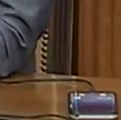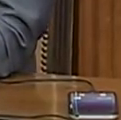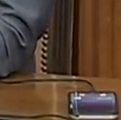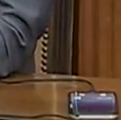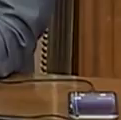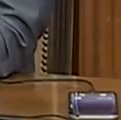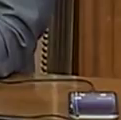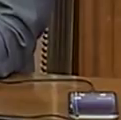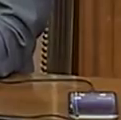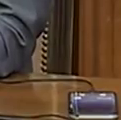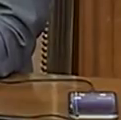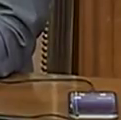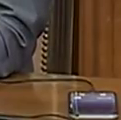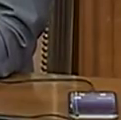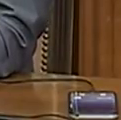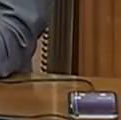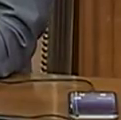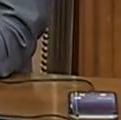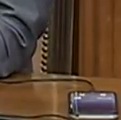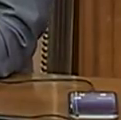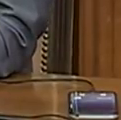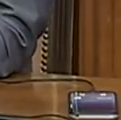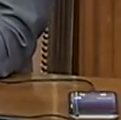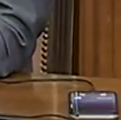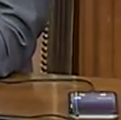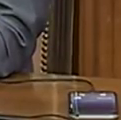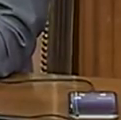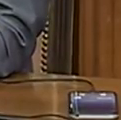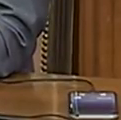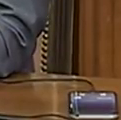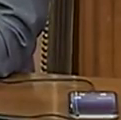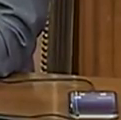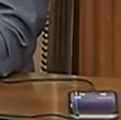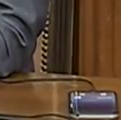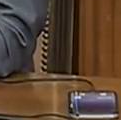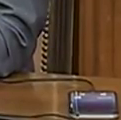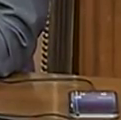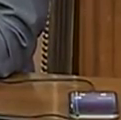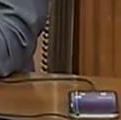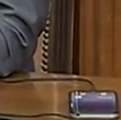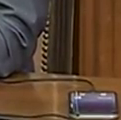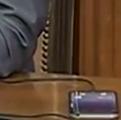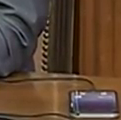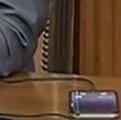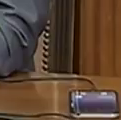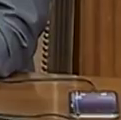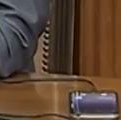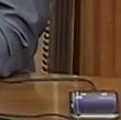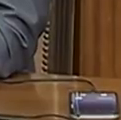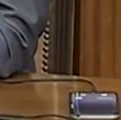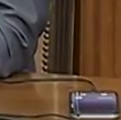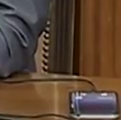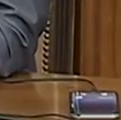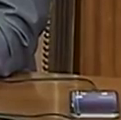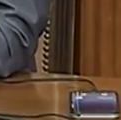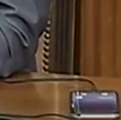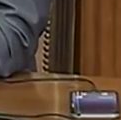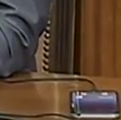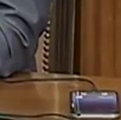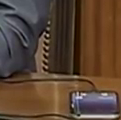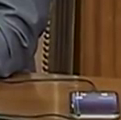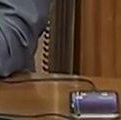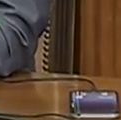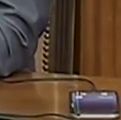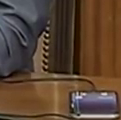Cabello Rondón para realizar la presentación del referido decreto constituyente. Durante